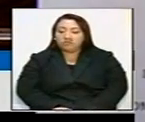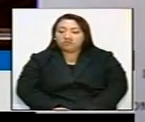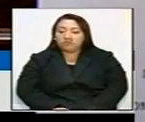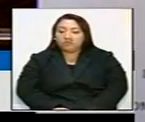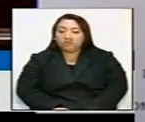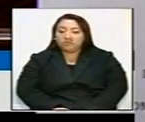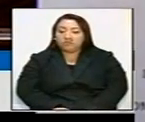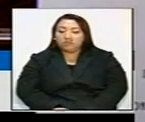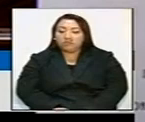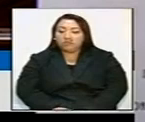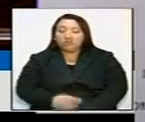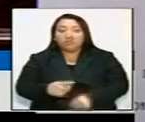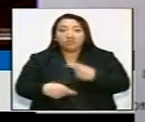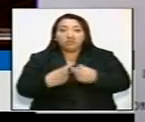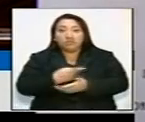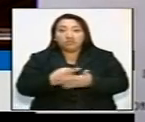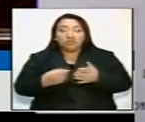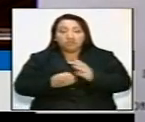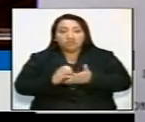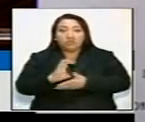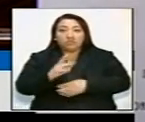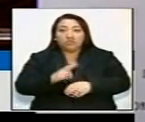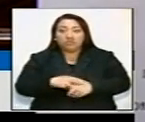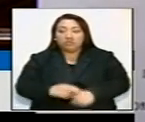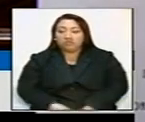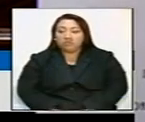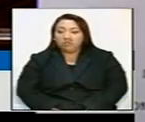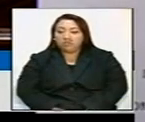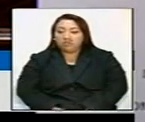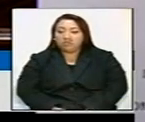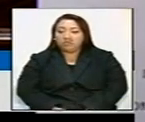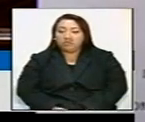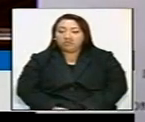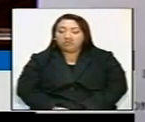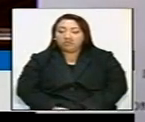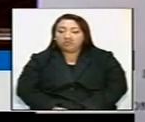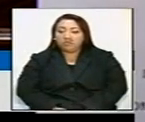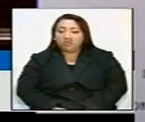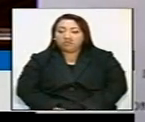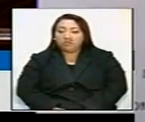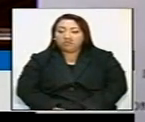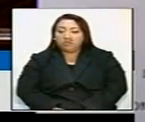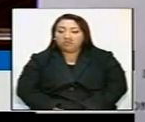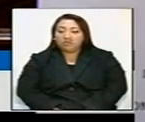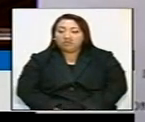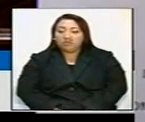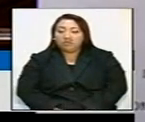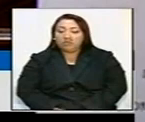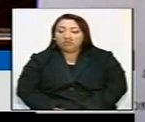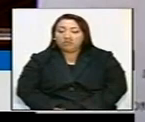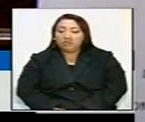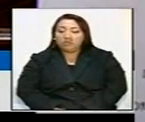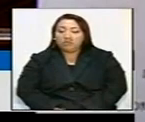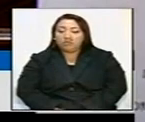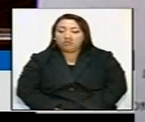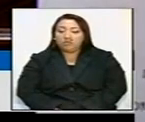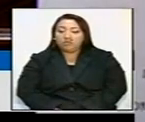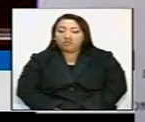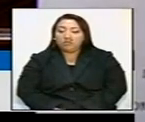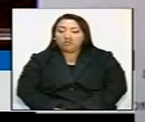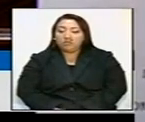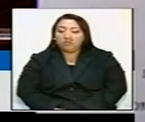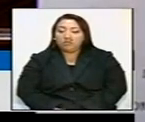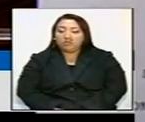haber el lanzamiento formal de la presentación de las 84 medidas del Plan Nacional. Es un evento que